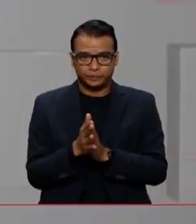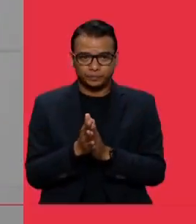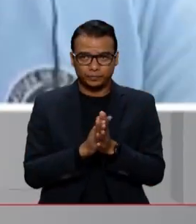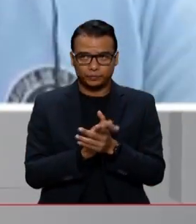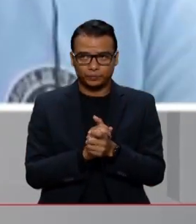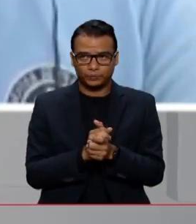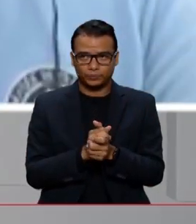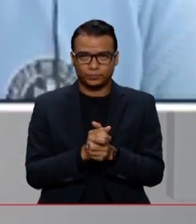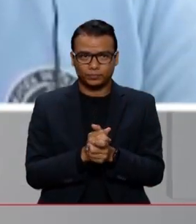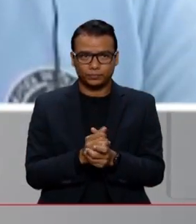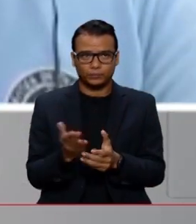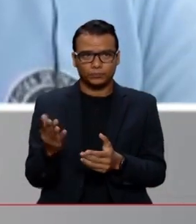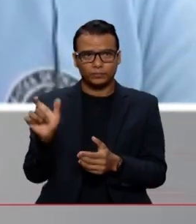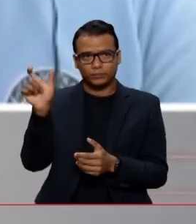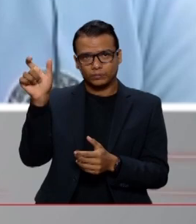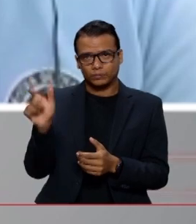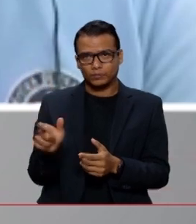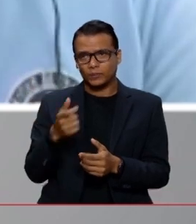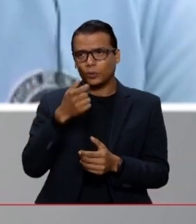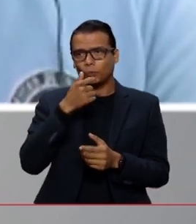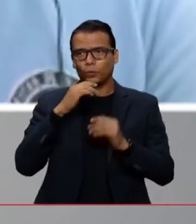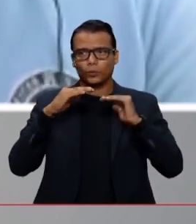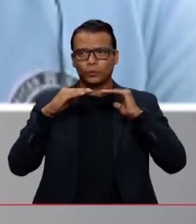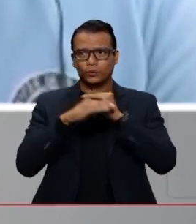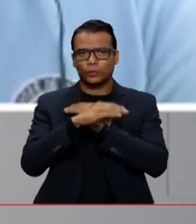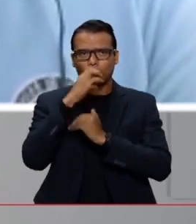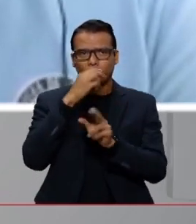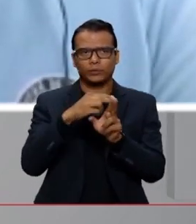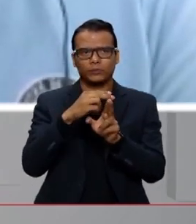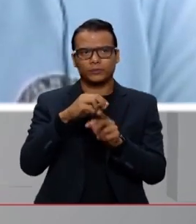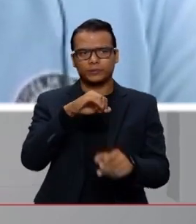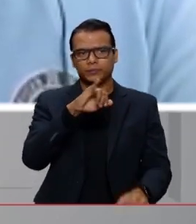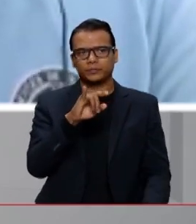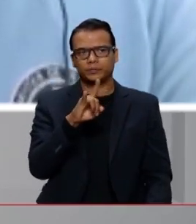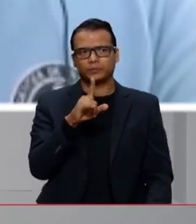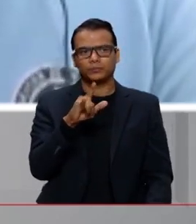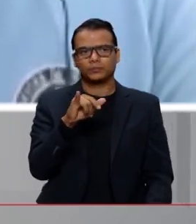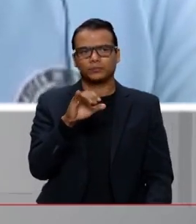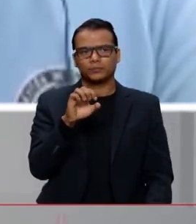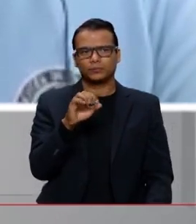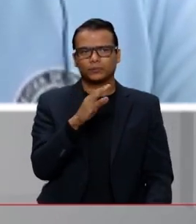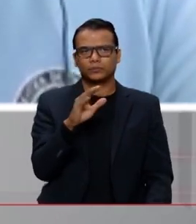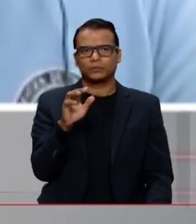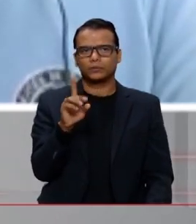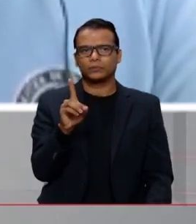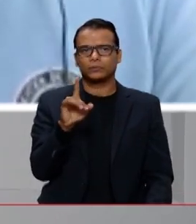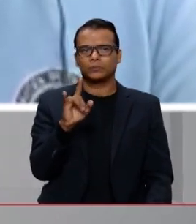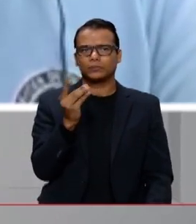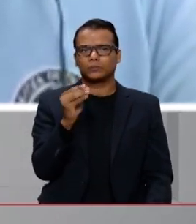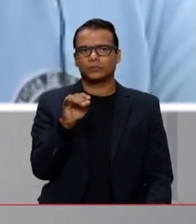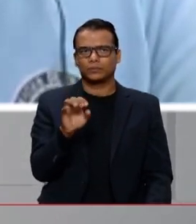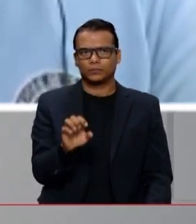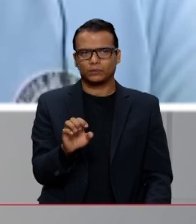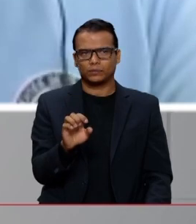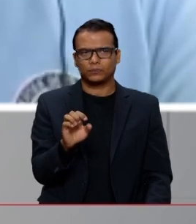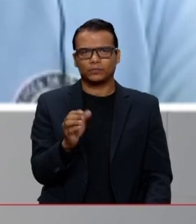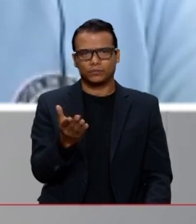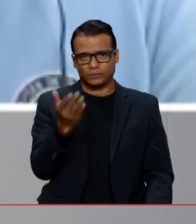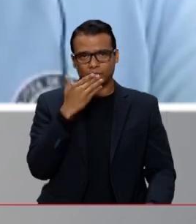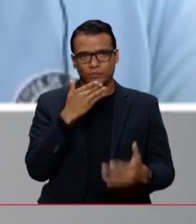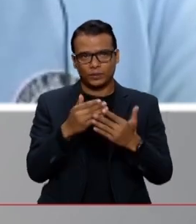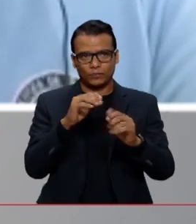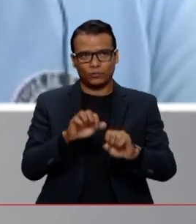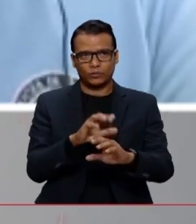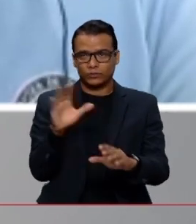que saludamos al agente de tránsito Julio Duque. Julio, muy buenos días. Luz Ángel y Paula, televidentes, muy buenos